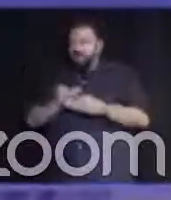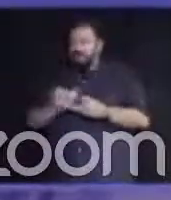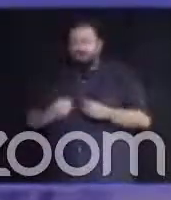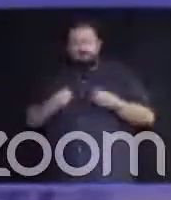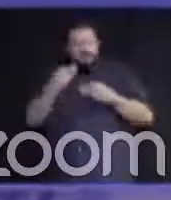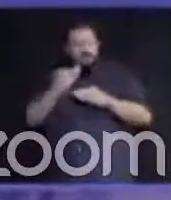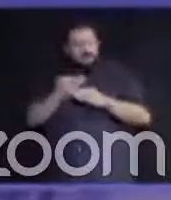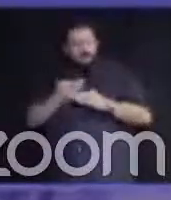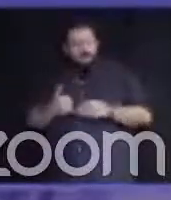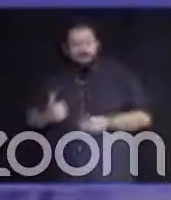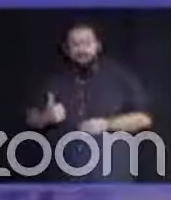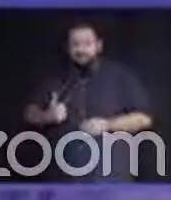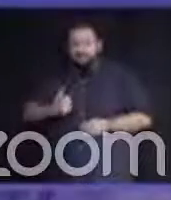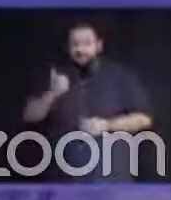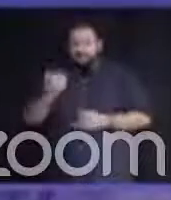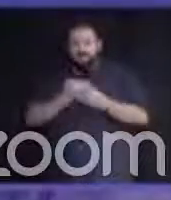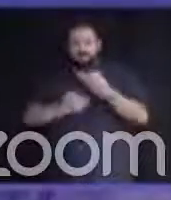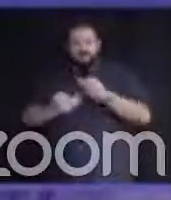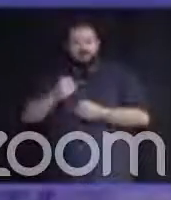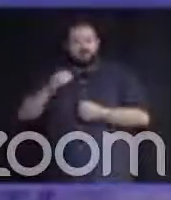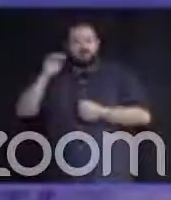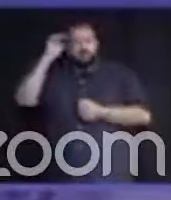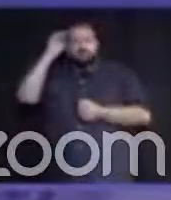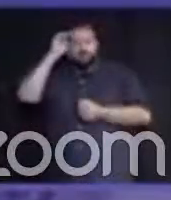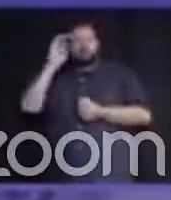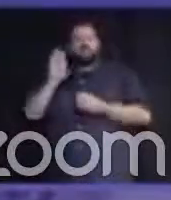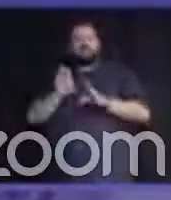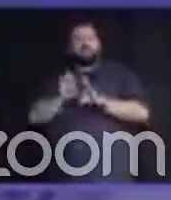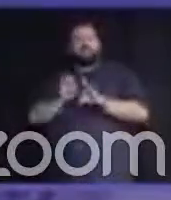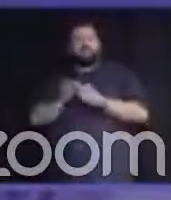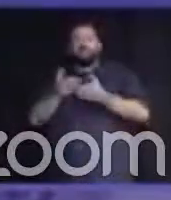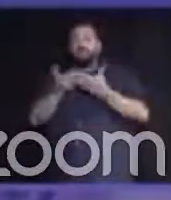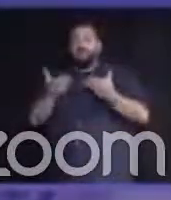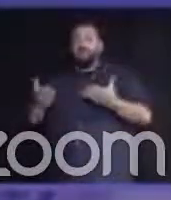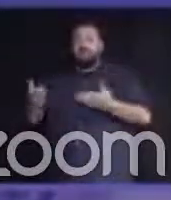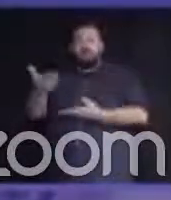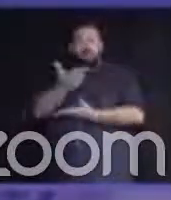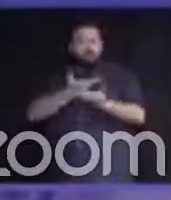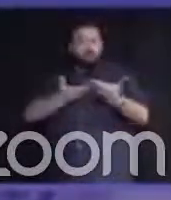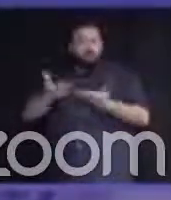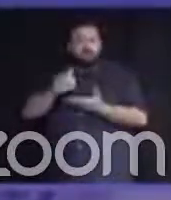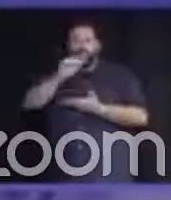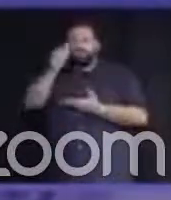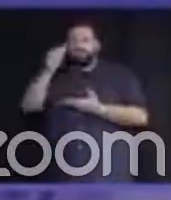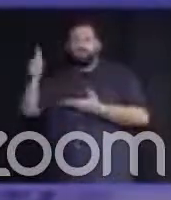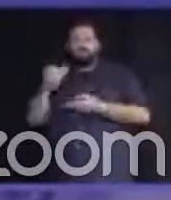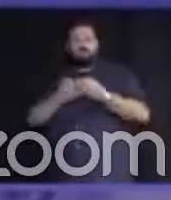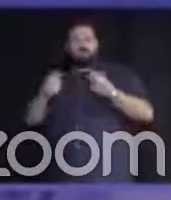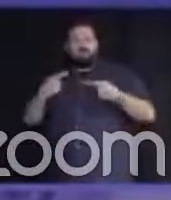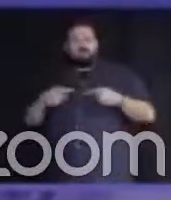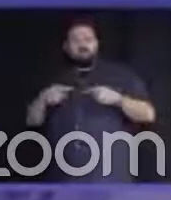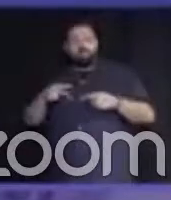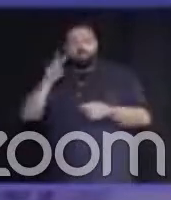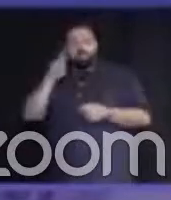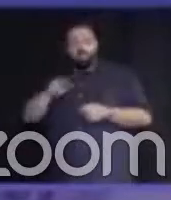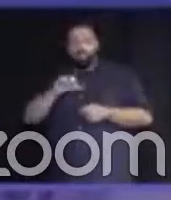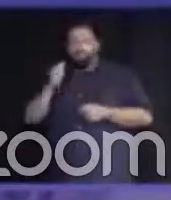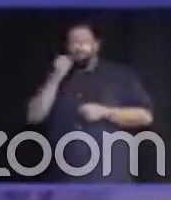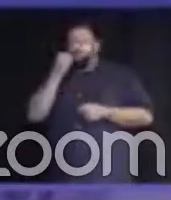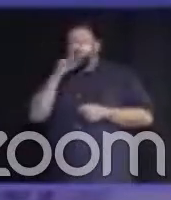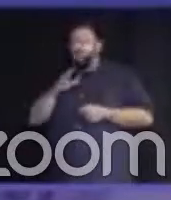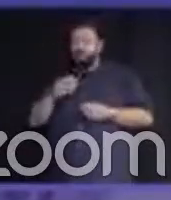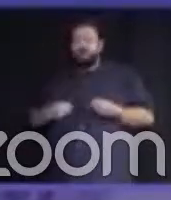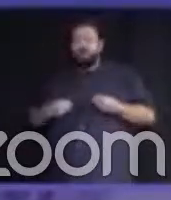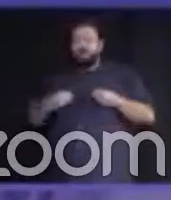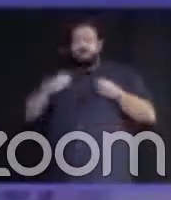esta felicidad que sienten, y además piénsenla cómo la van a compartir con los demás, porque pasa algo maravilloso cuando vives una